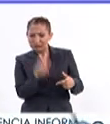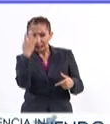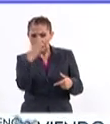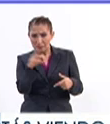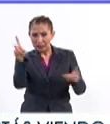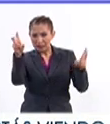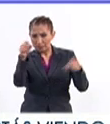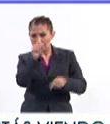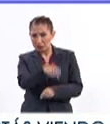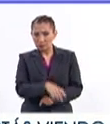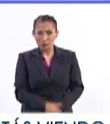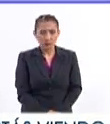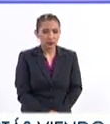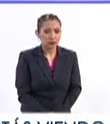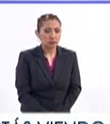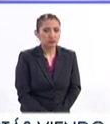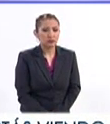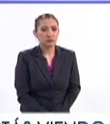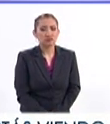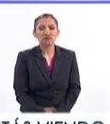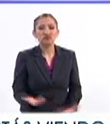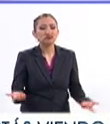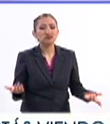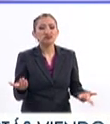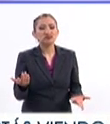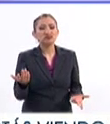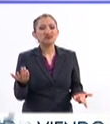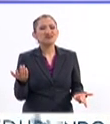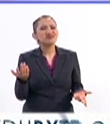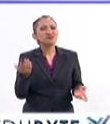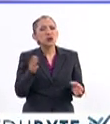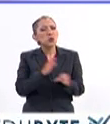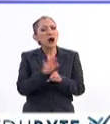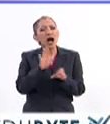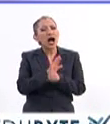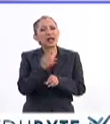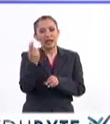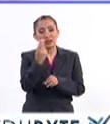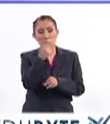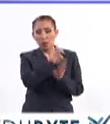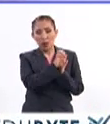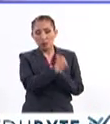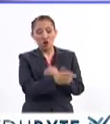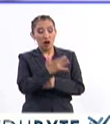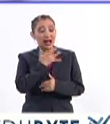para el país. ¿De qué depende, doctor, que una gasolina